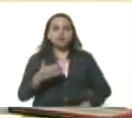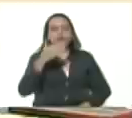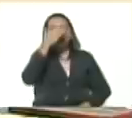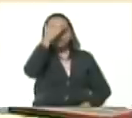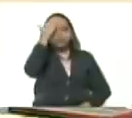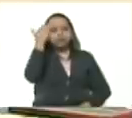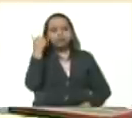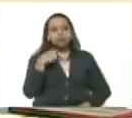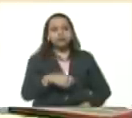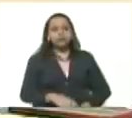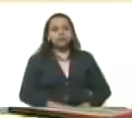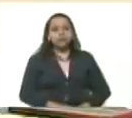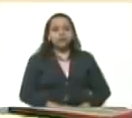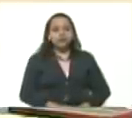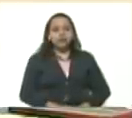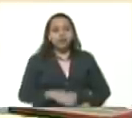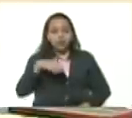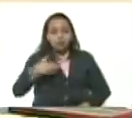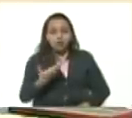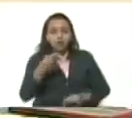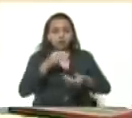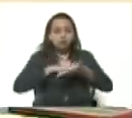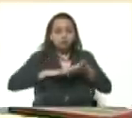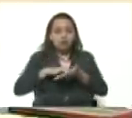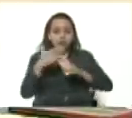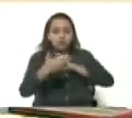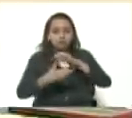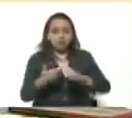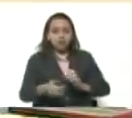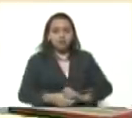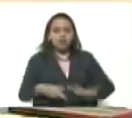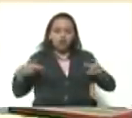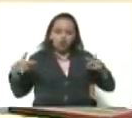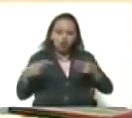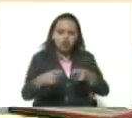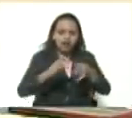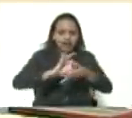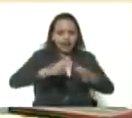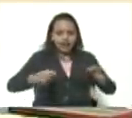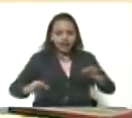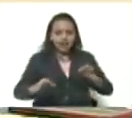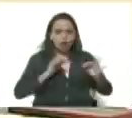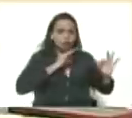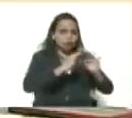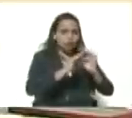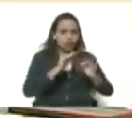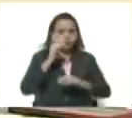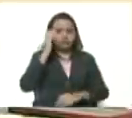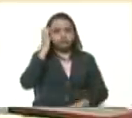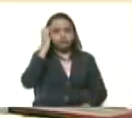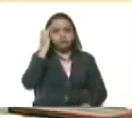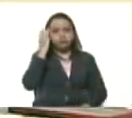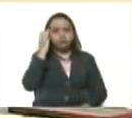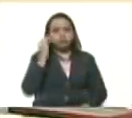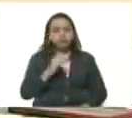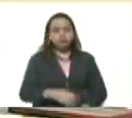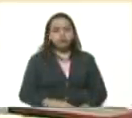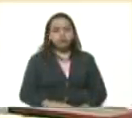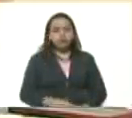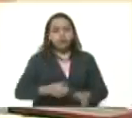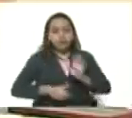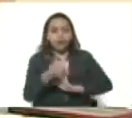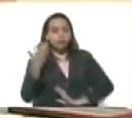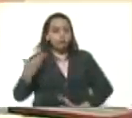protagonismo que pueda ser efectivo, realmente cortar con las cadenas de contagio. Así que, bueno, eso es lo